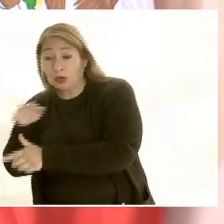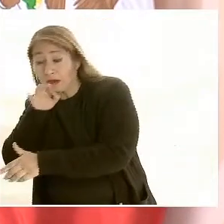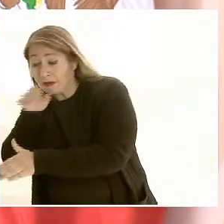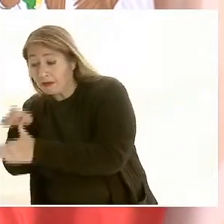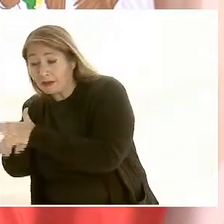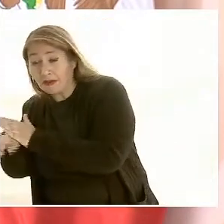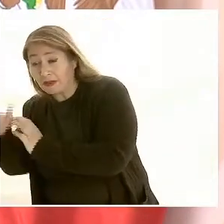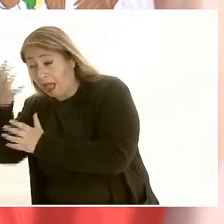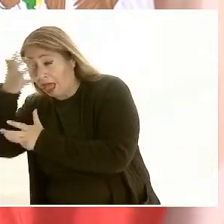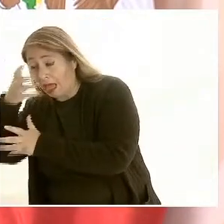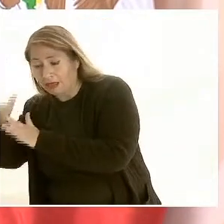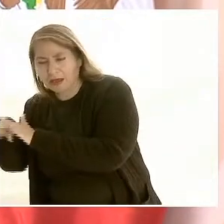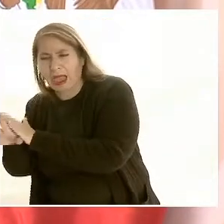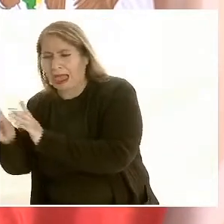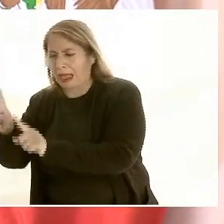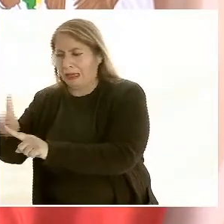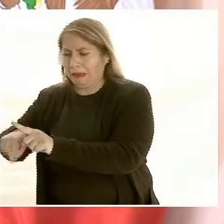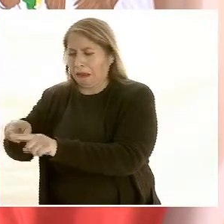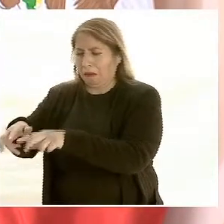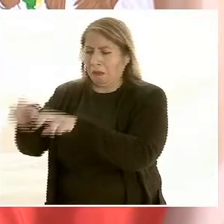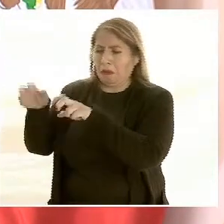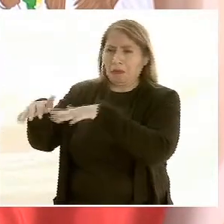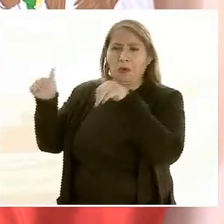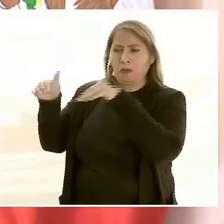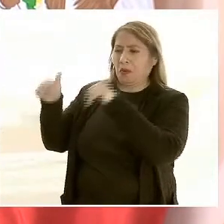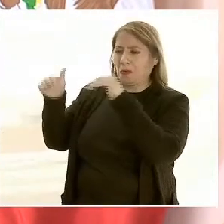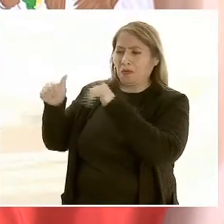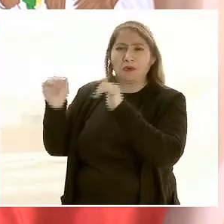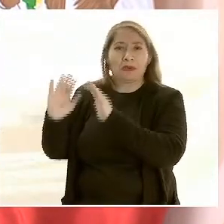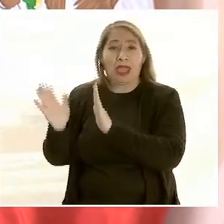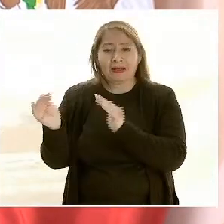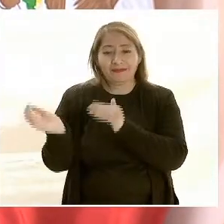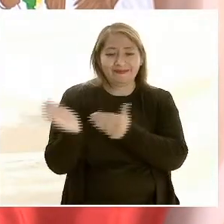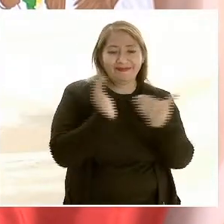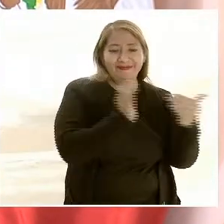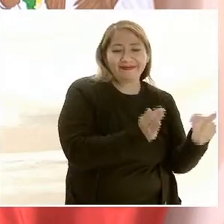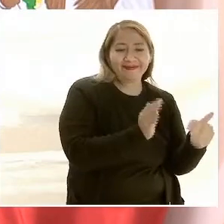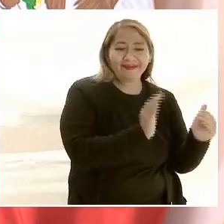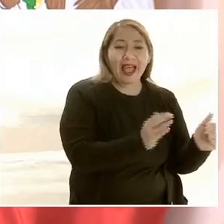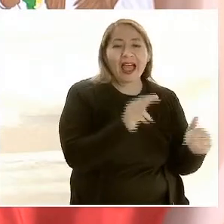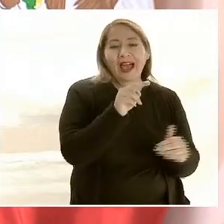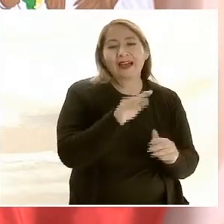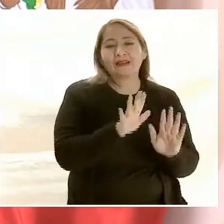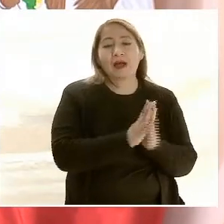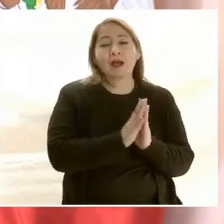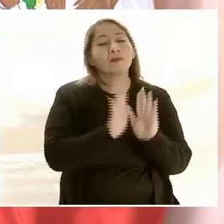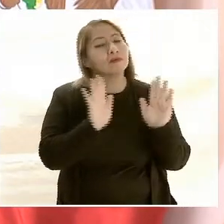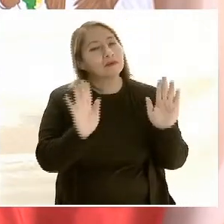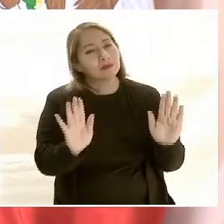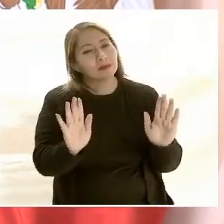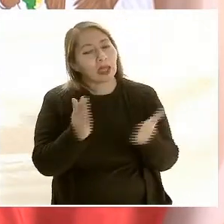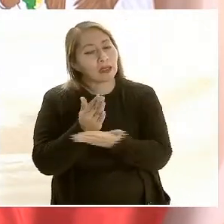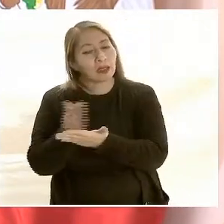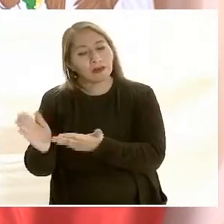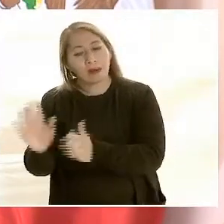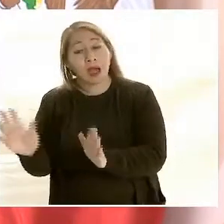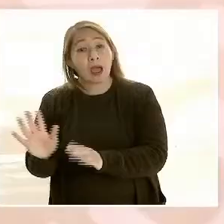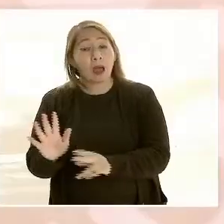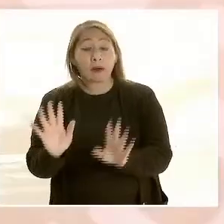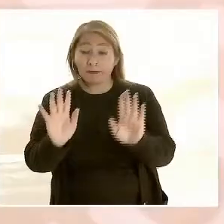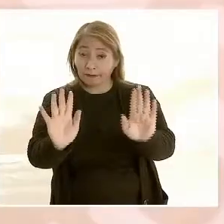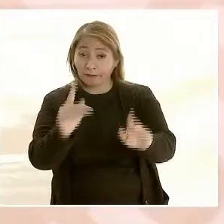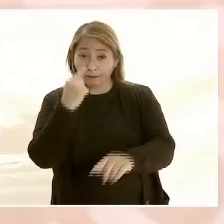organizada. No olvidemos de que la paz es fruto de la justicia.